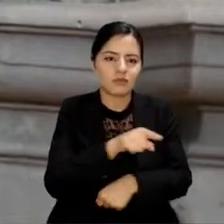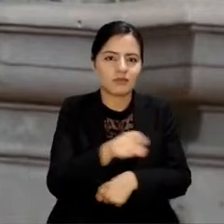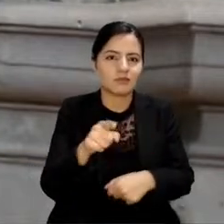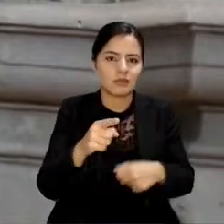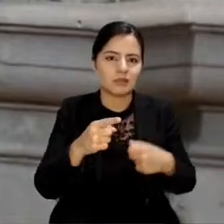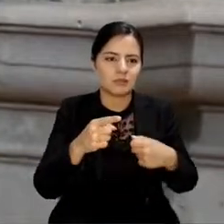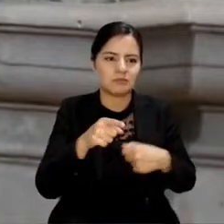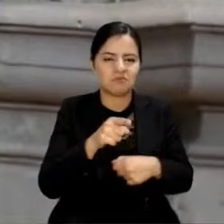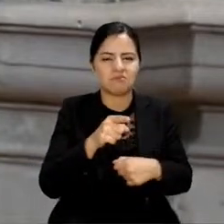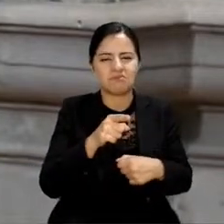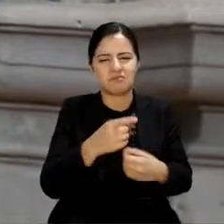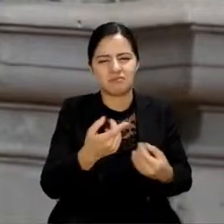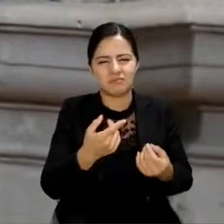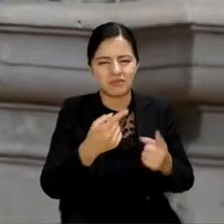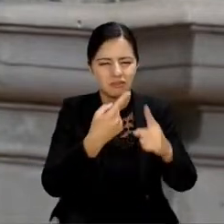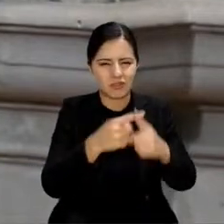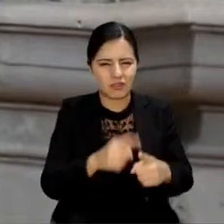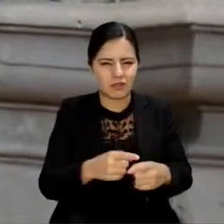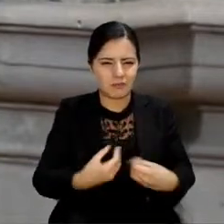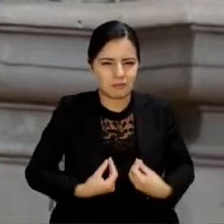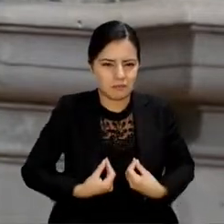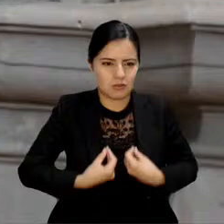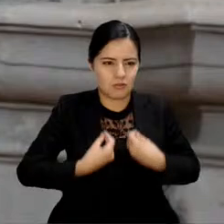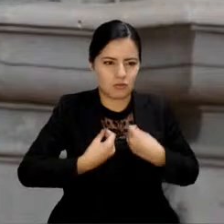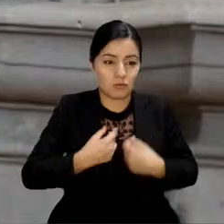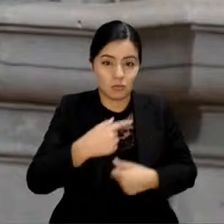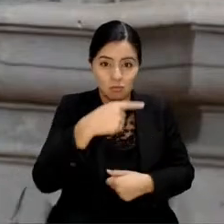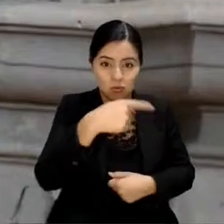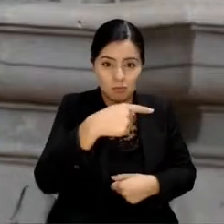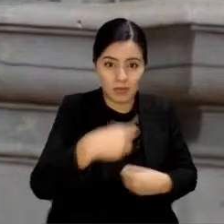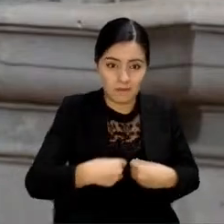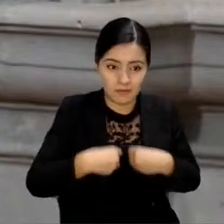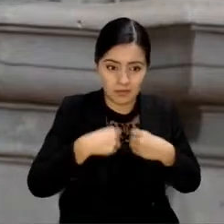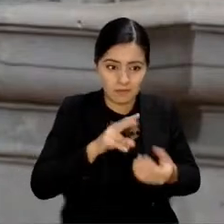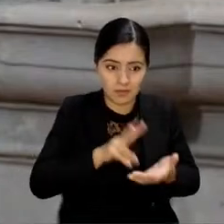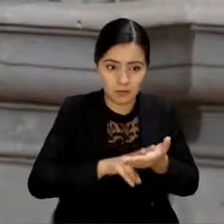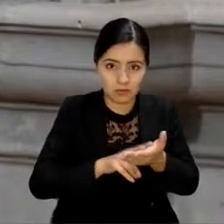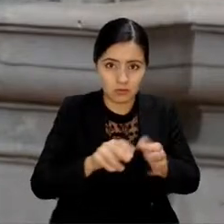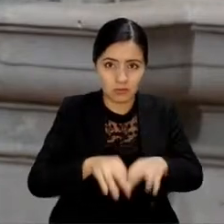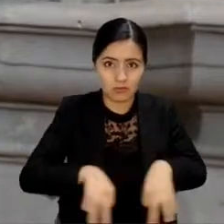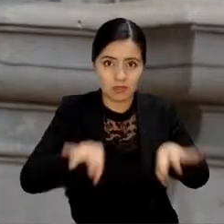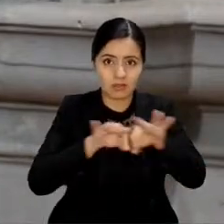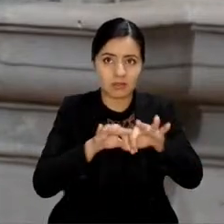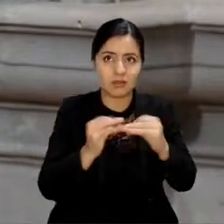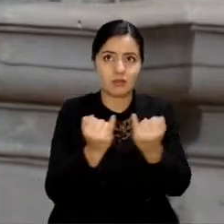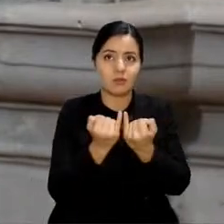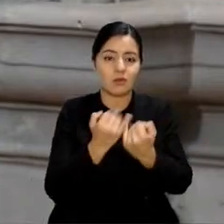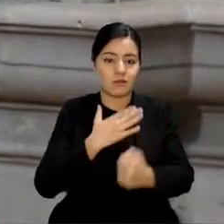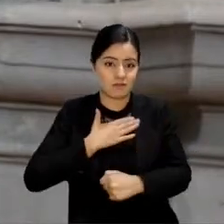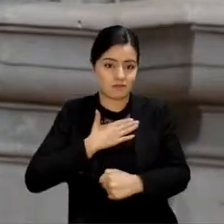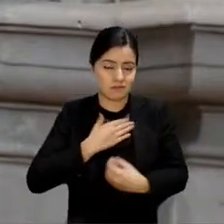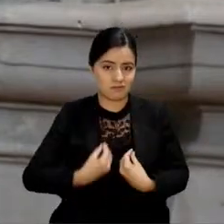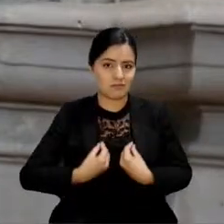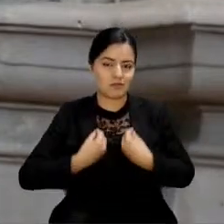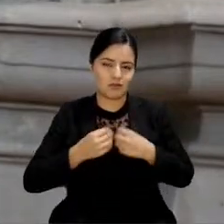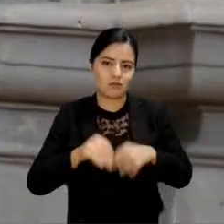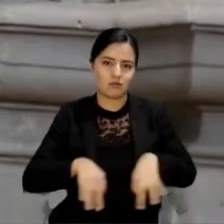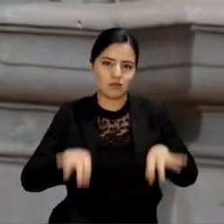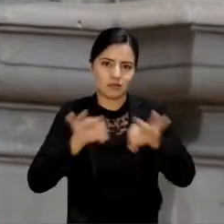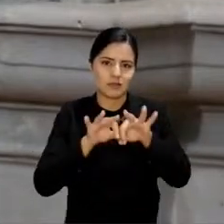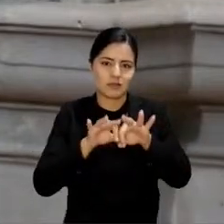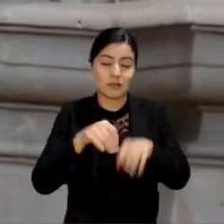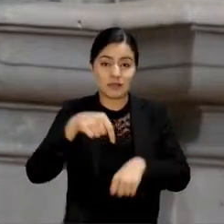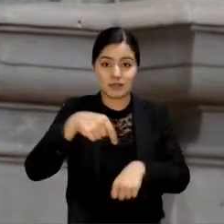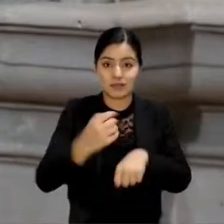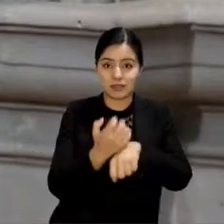cada ser vivo, su vida sería tan importante como nuestra vida lo es para nosotros. Actualmente nuestro país